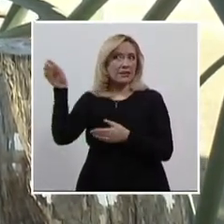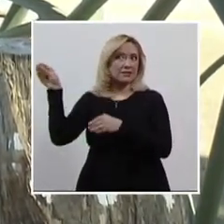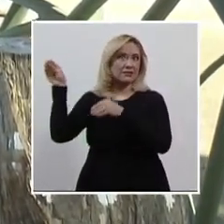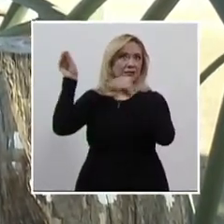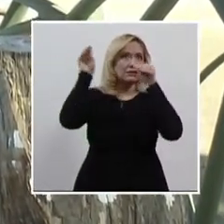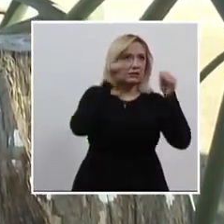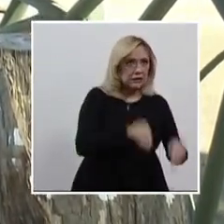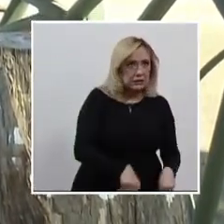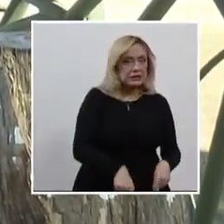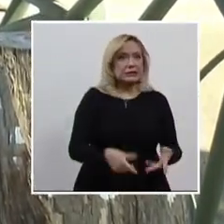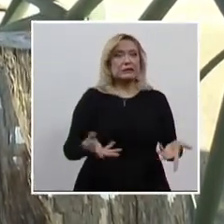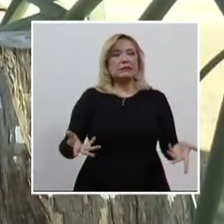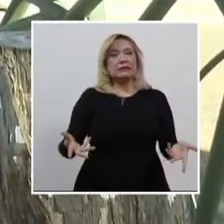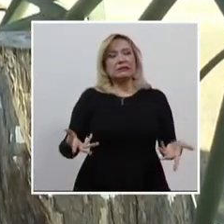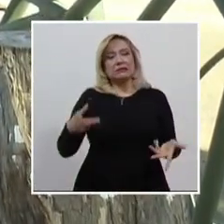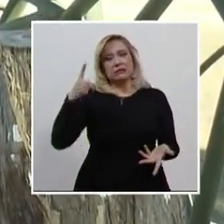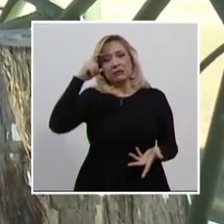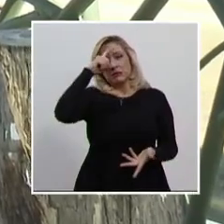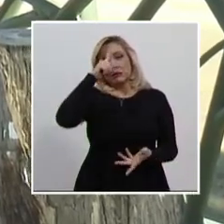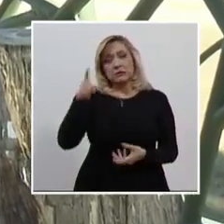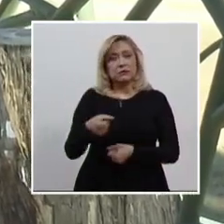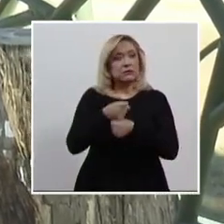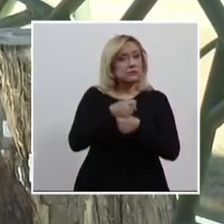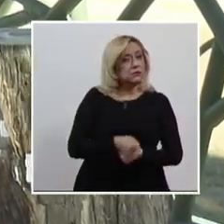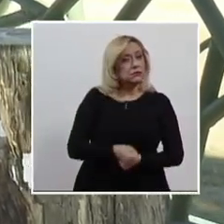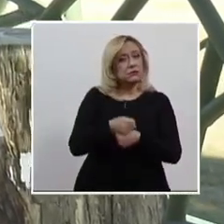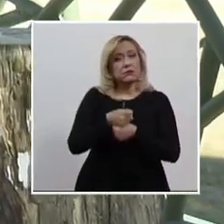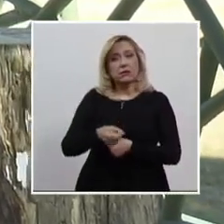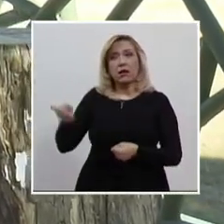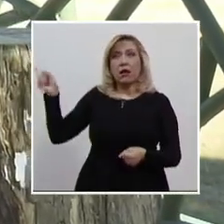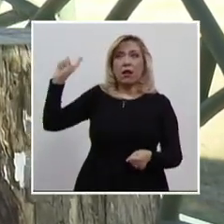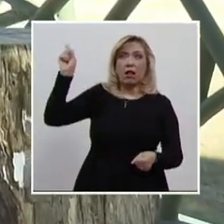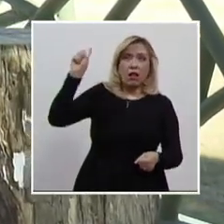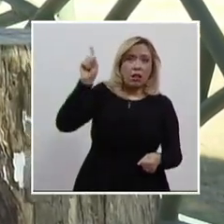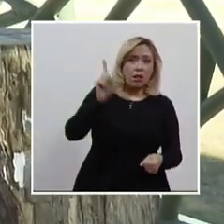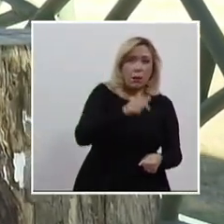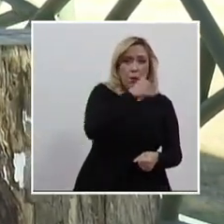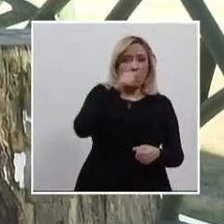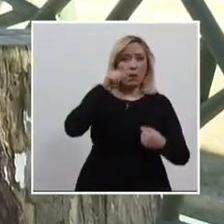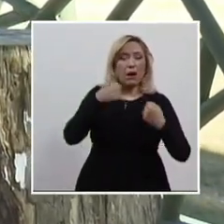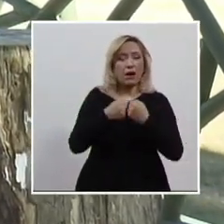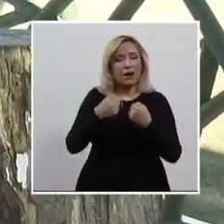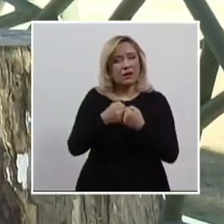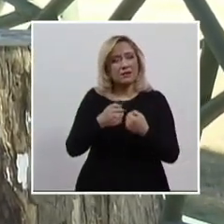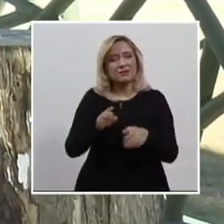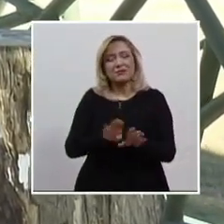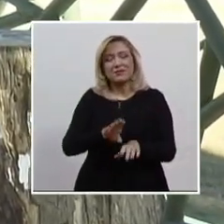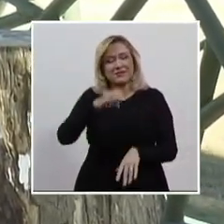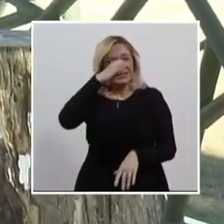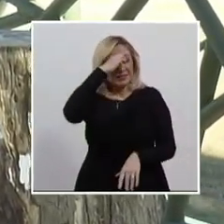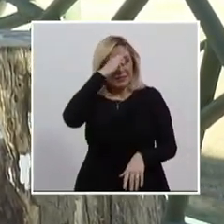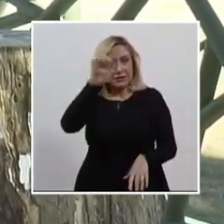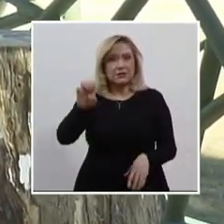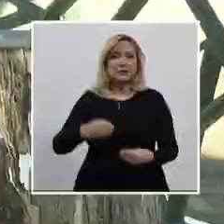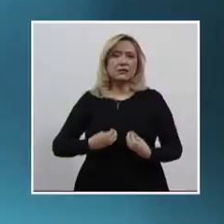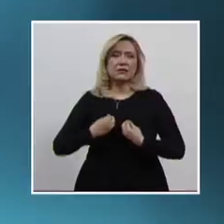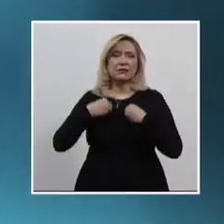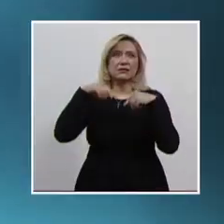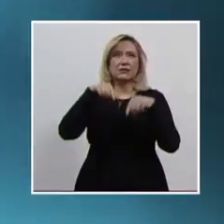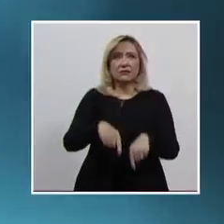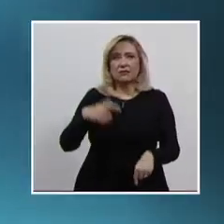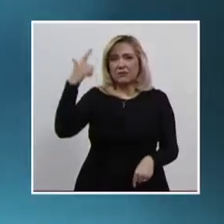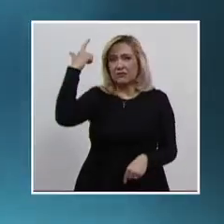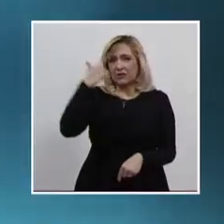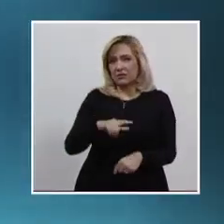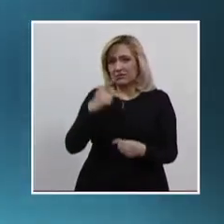las condiciones de traslado que él sufrió al llegar a Juárez y sobre todo por las condiciones en las que estaba viviendo en ese parque.